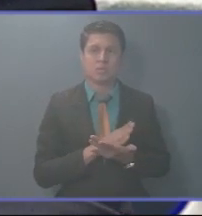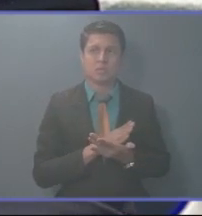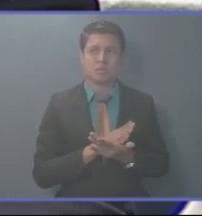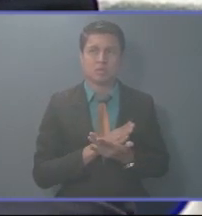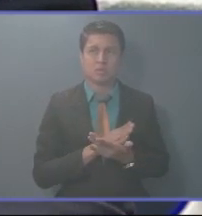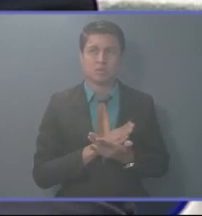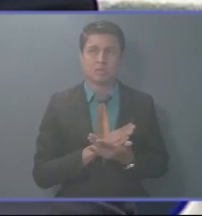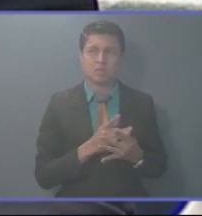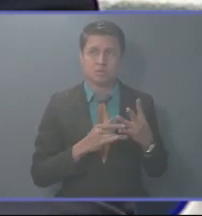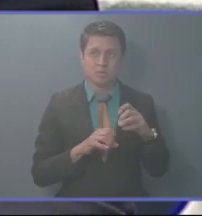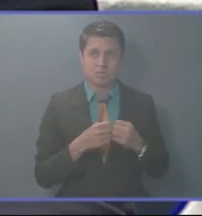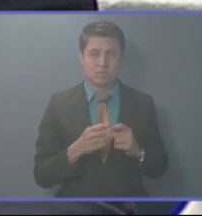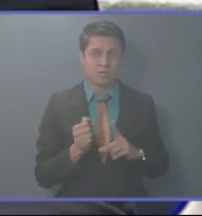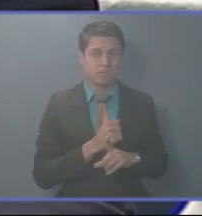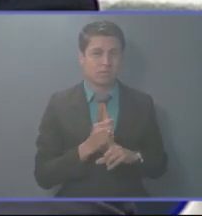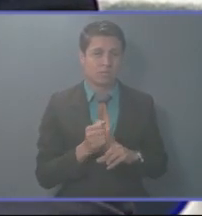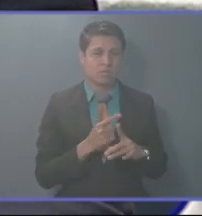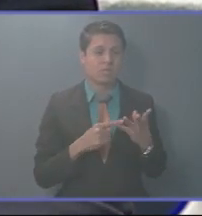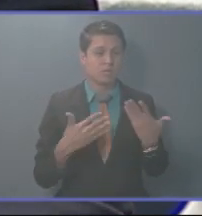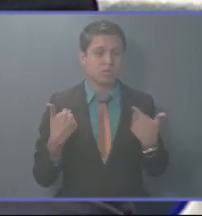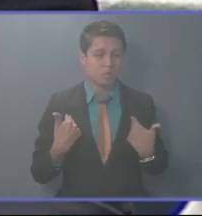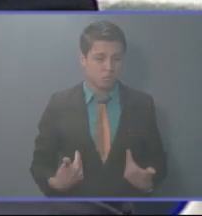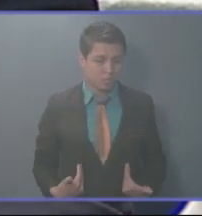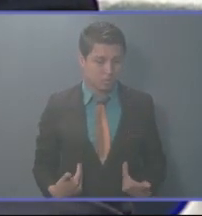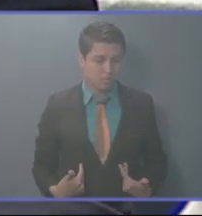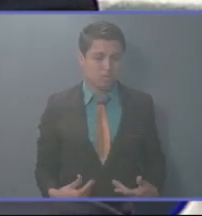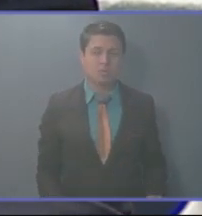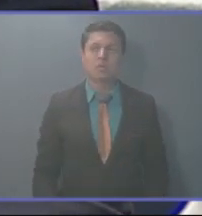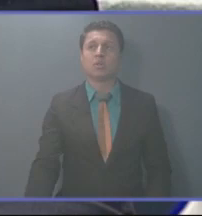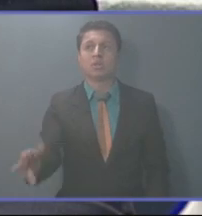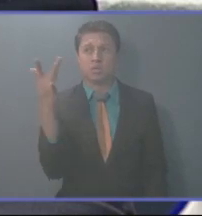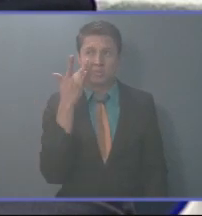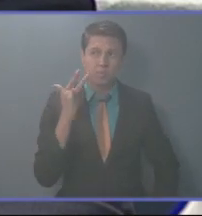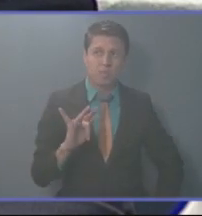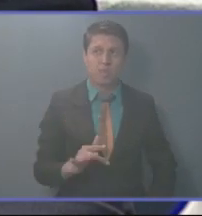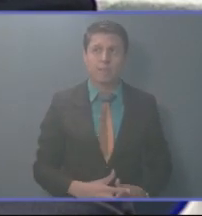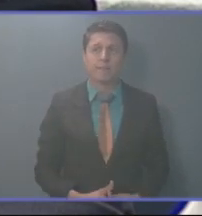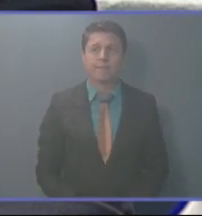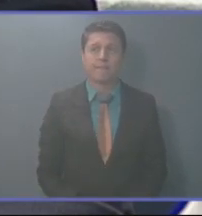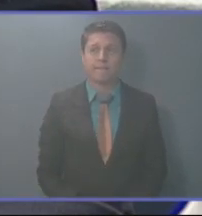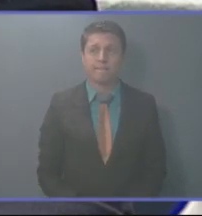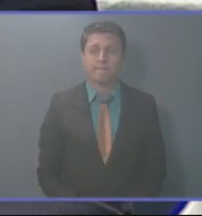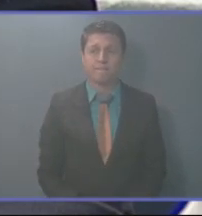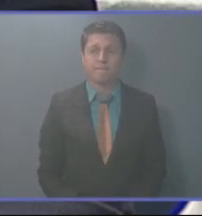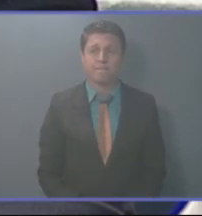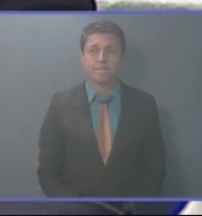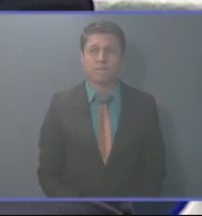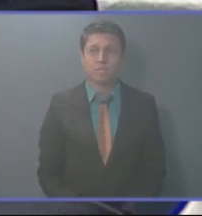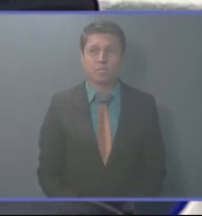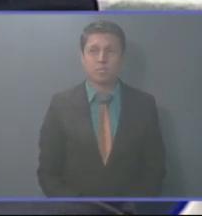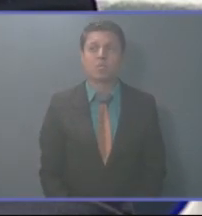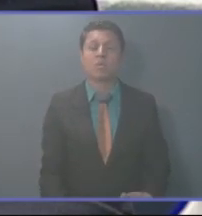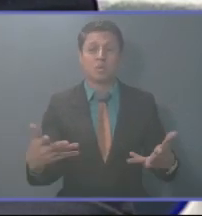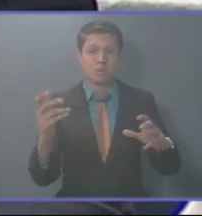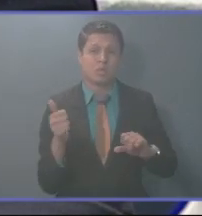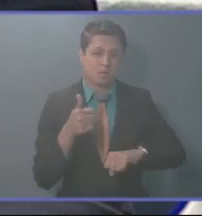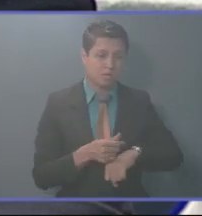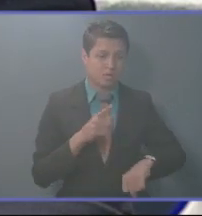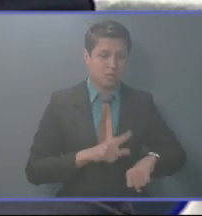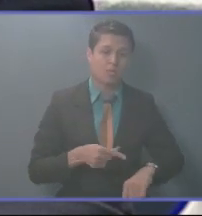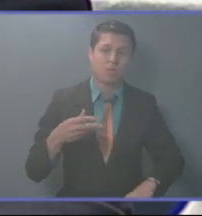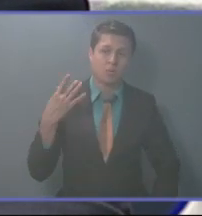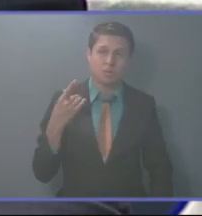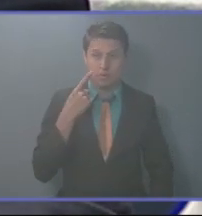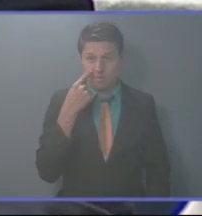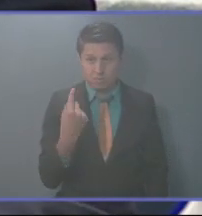masivas de derechos humanos y infracciones graves al derecho internacional humanitario ocurridas en el pasado, que